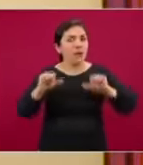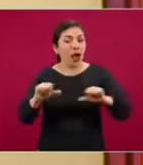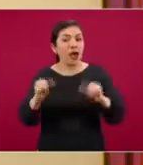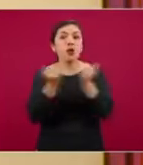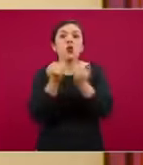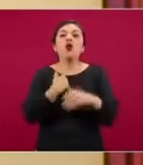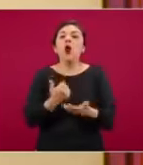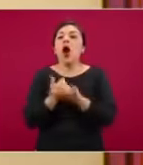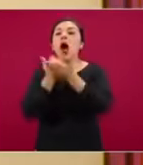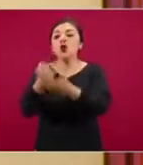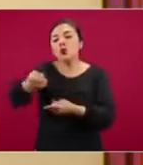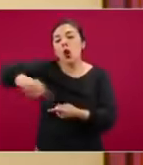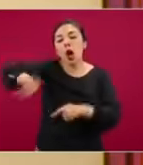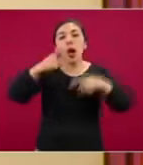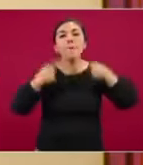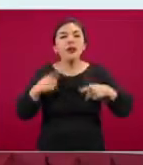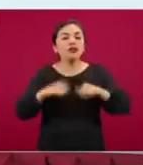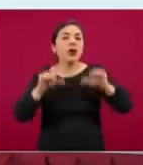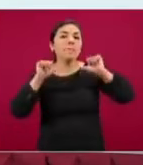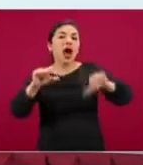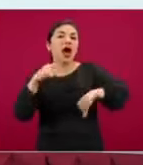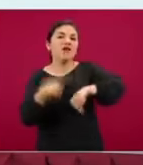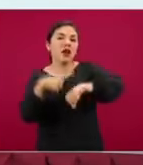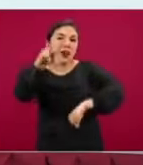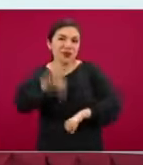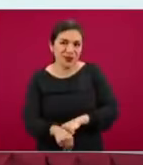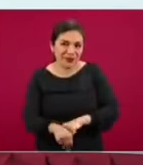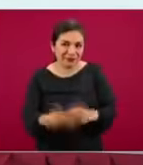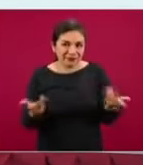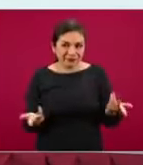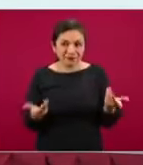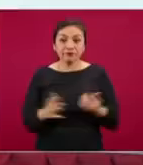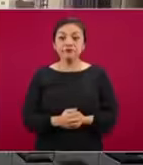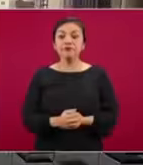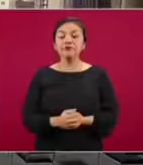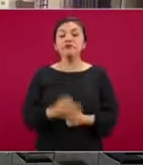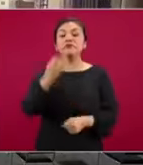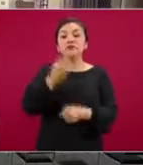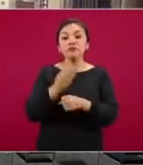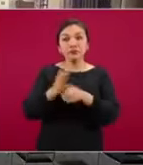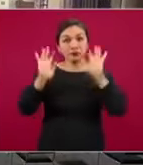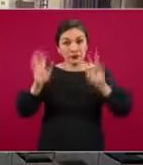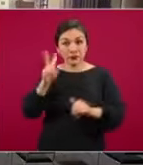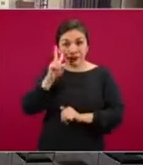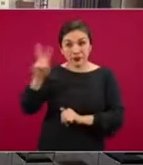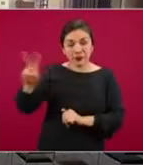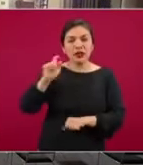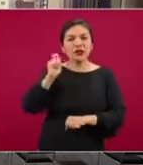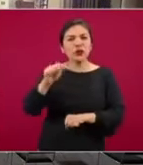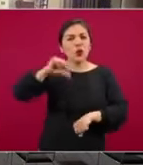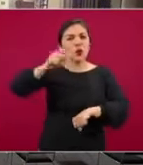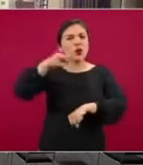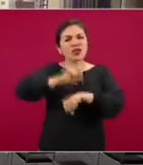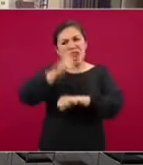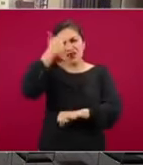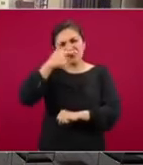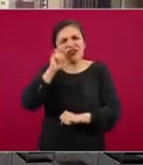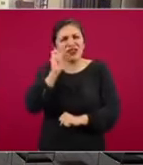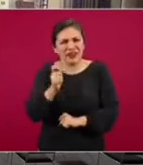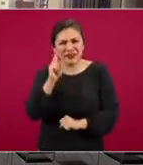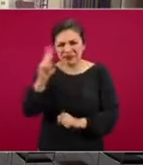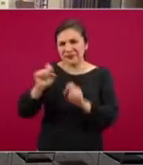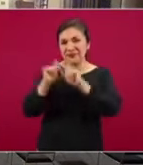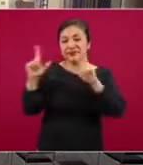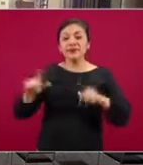también evitar que otras personas pudieran enfermar. Vamos a ver entonces ahora la estadística de esta noche, si nos comparten